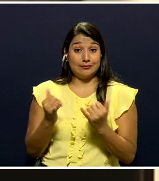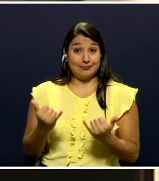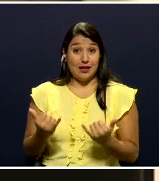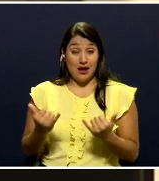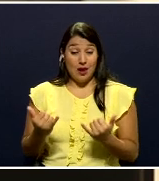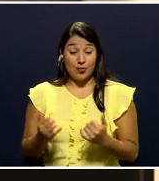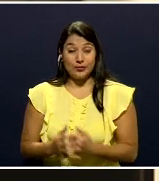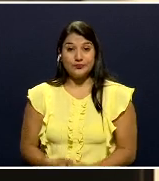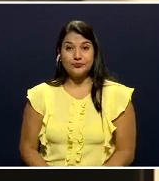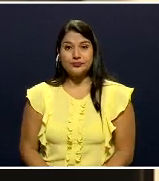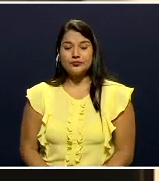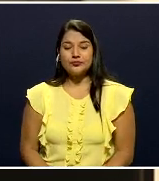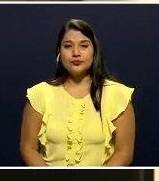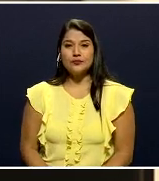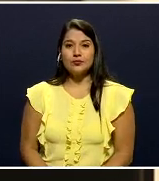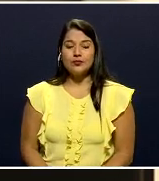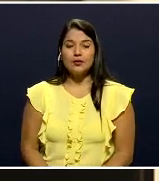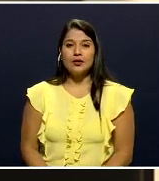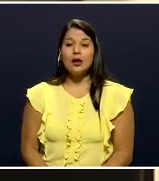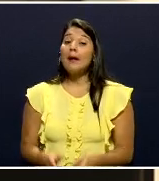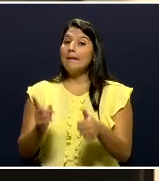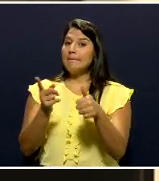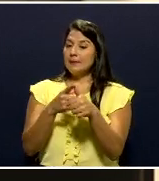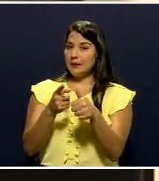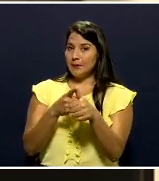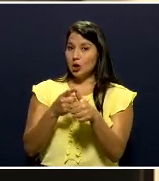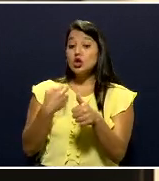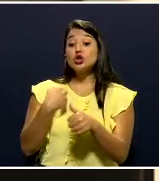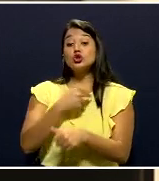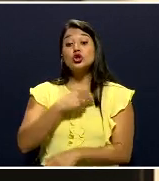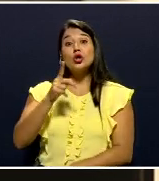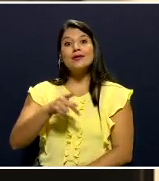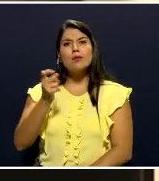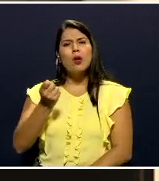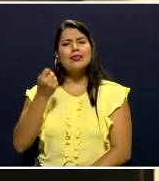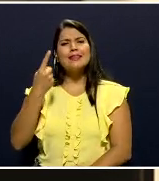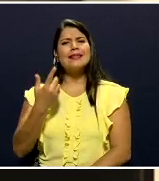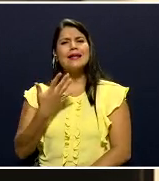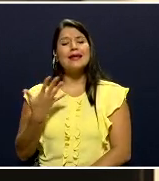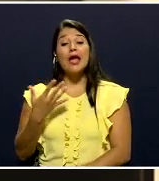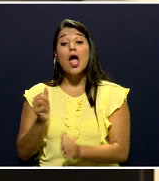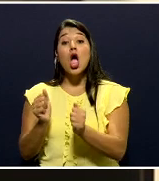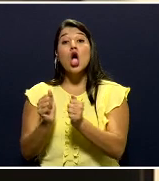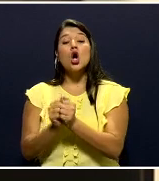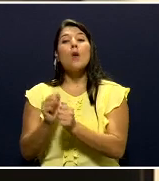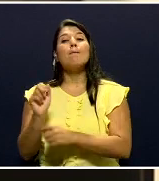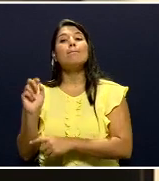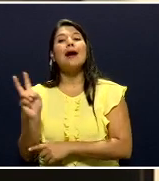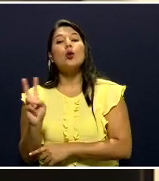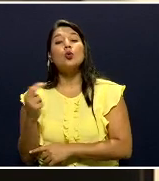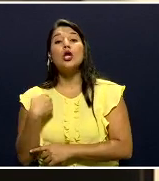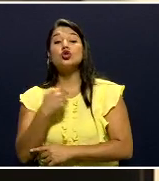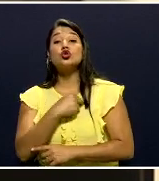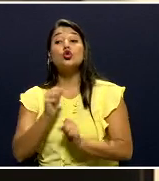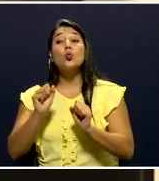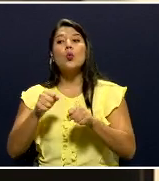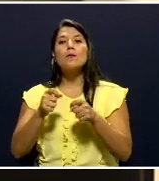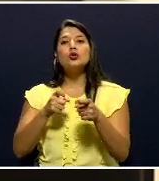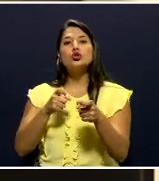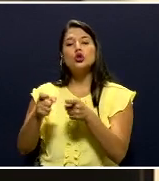tenemos en estos momentos. En primer lugar, tenemos que entender que con las vacunas nosotros podemos